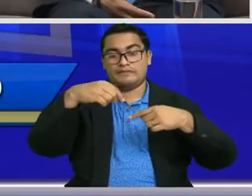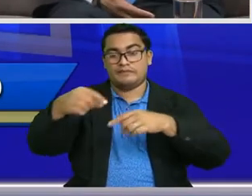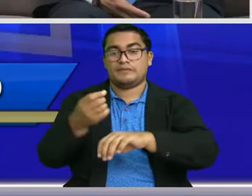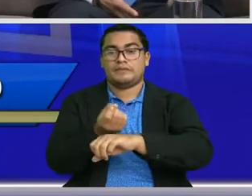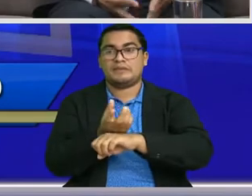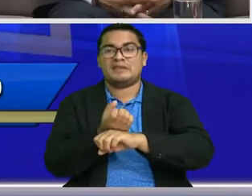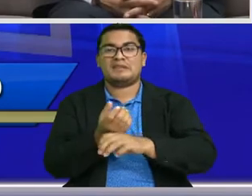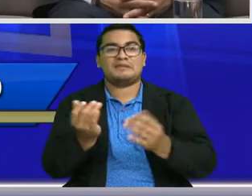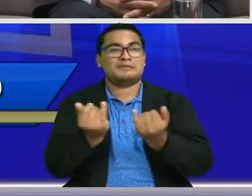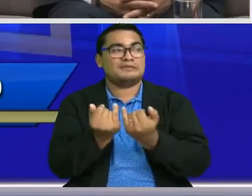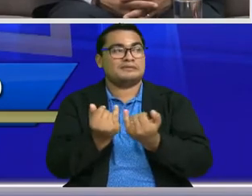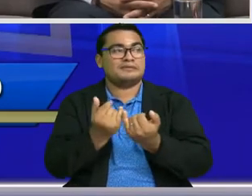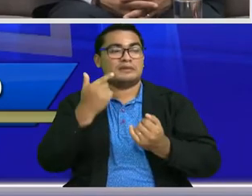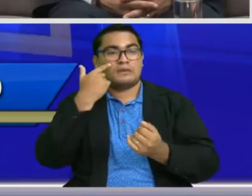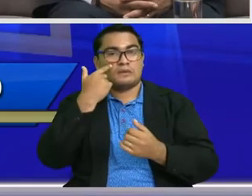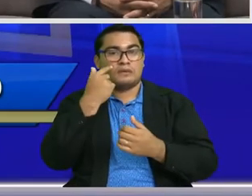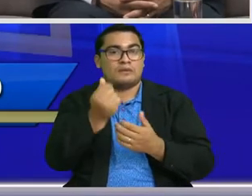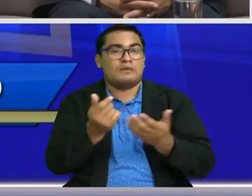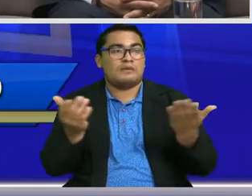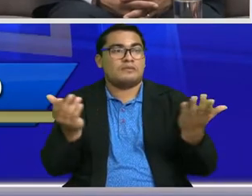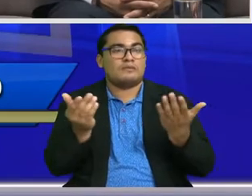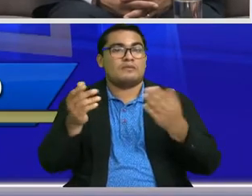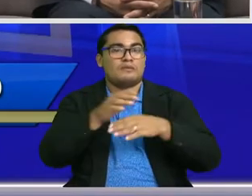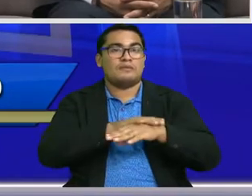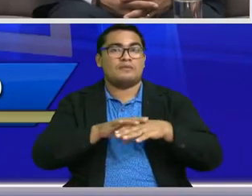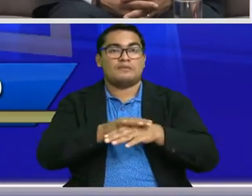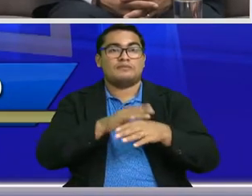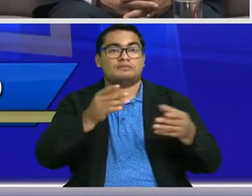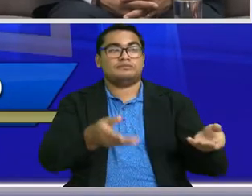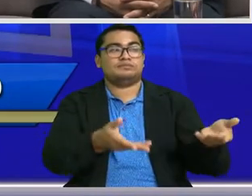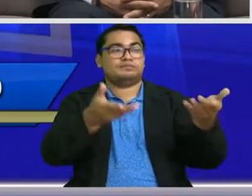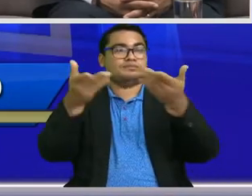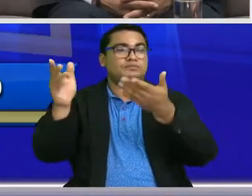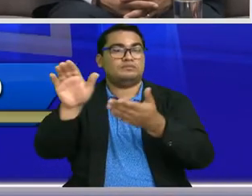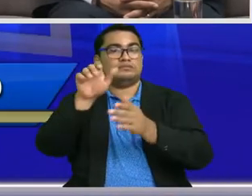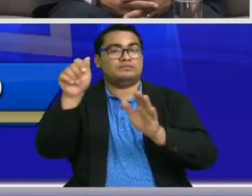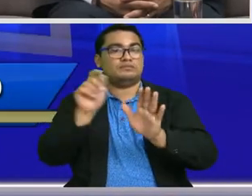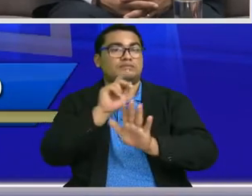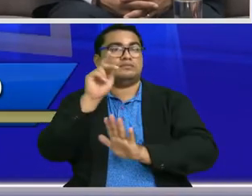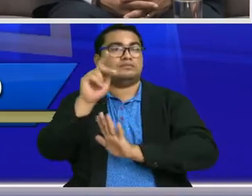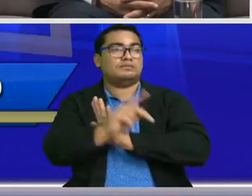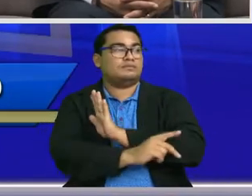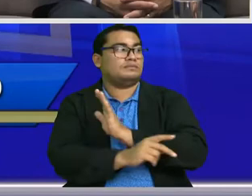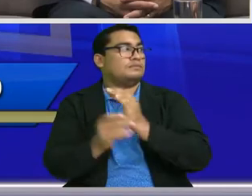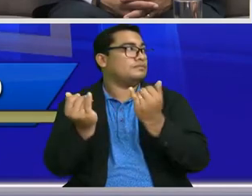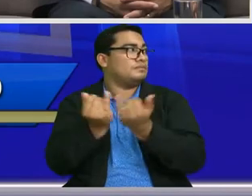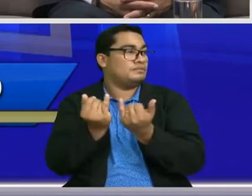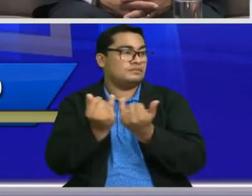conocer las gestiones para los permisos de exportación, entre otras cosas. Entonces básicamente tendríamos ahí